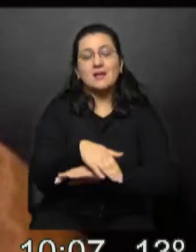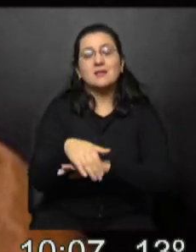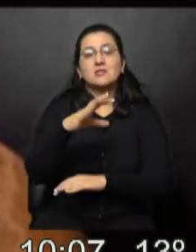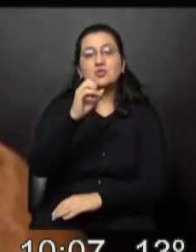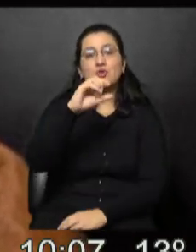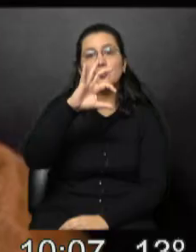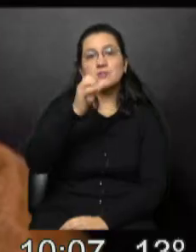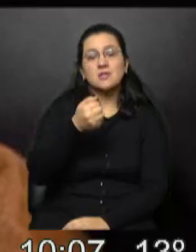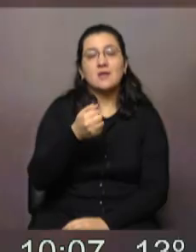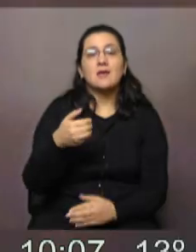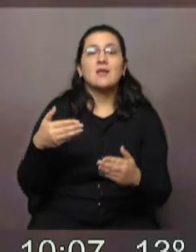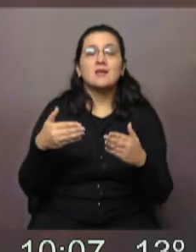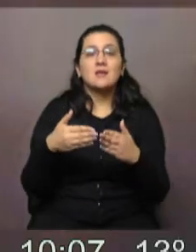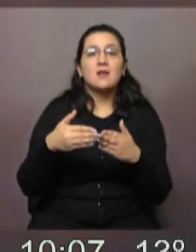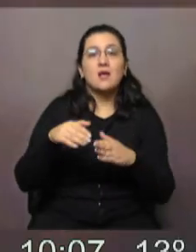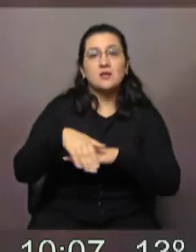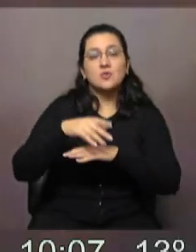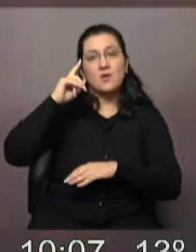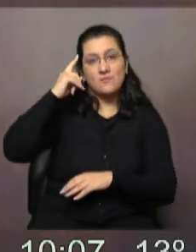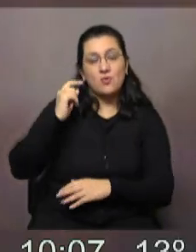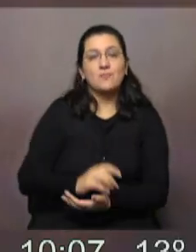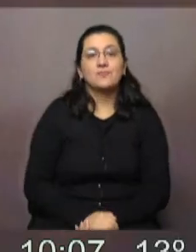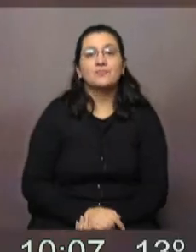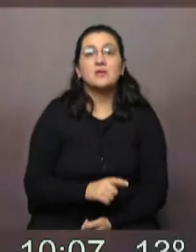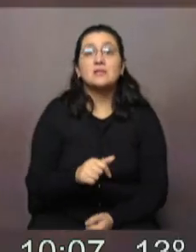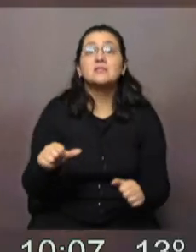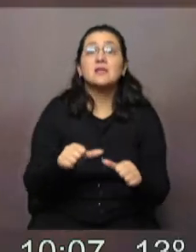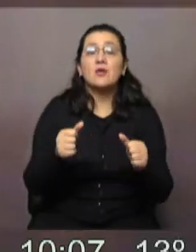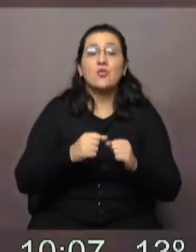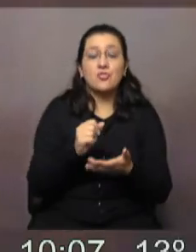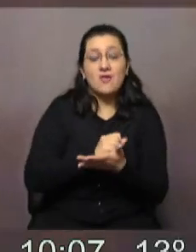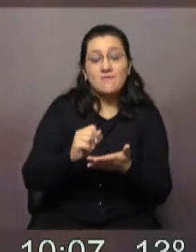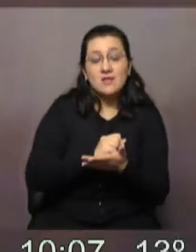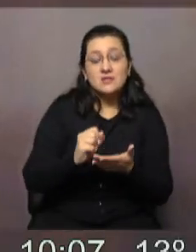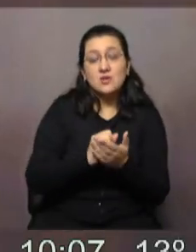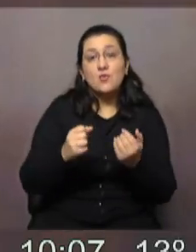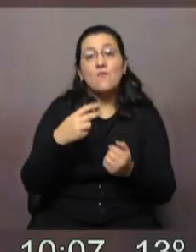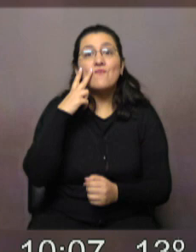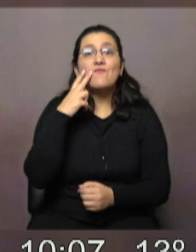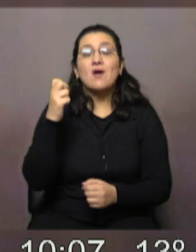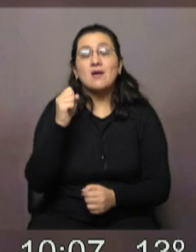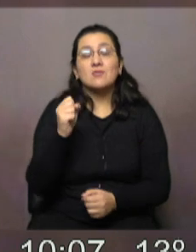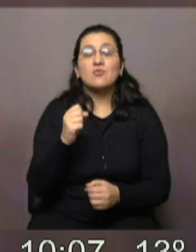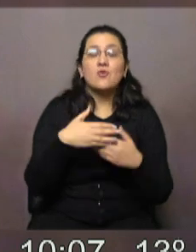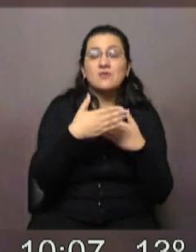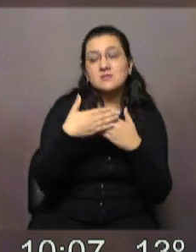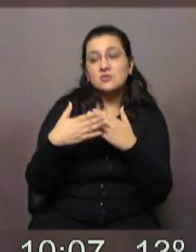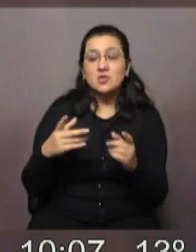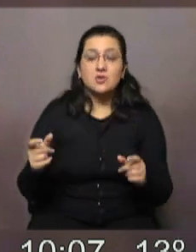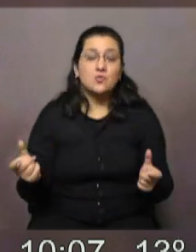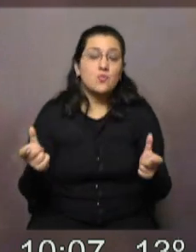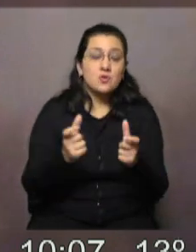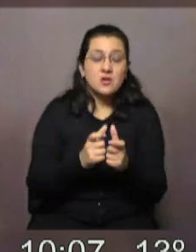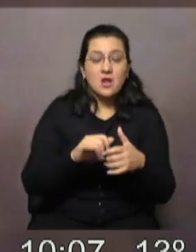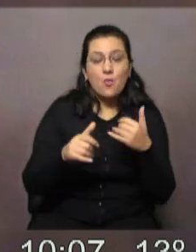entre Guadalupe y Vilar de Bó. Hacía los deberes escolares en Los Tres Mosqueteros, un bar de copas en General Flores, donde los vecinos se juntaban a tomar algo